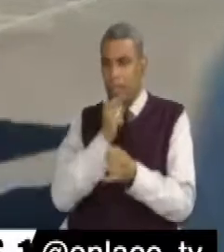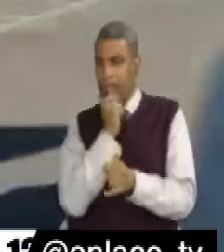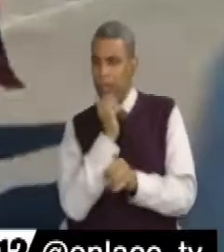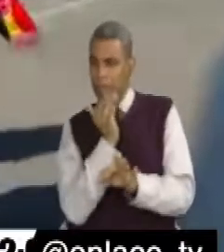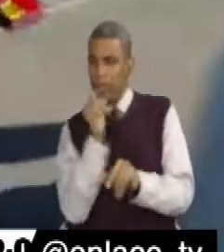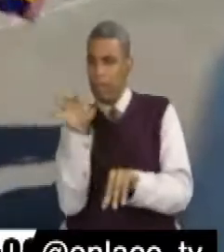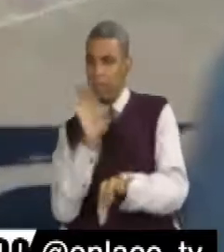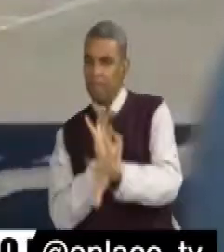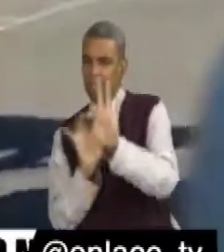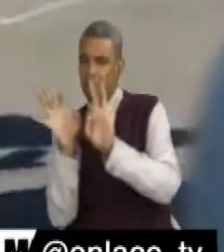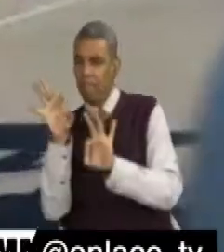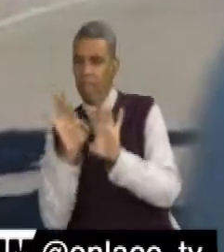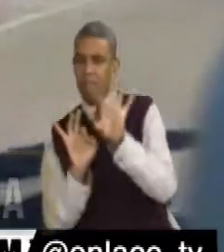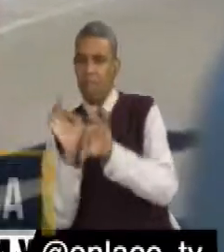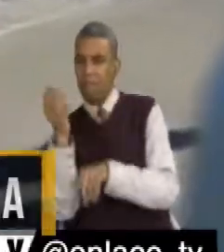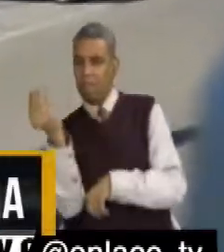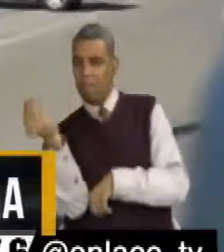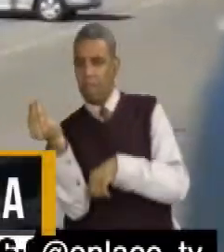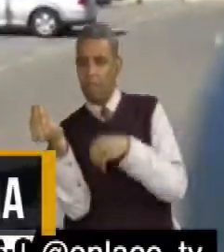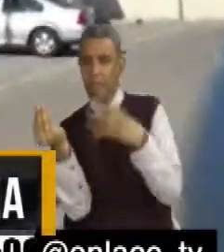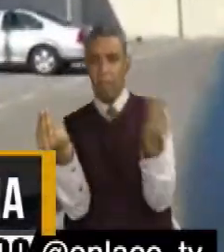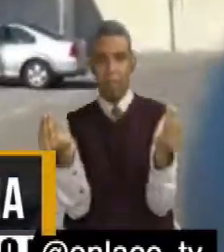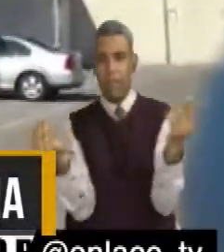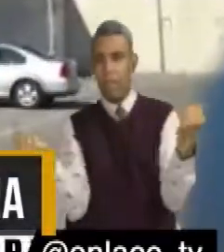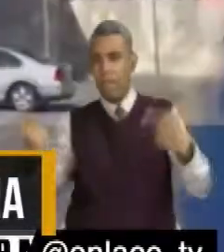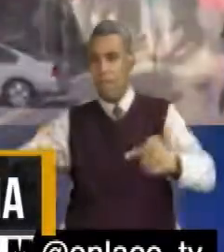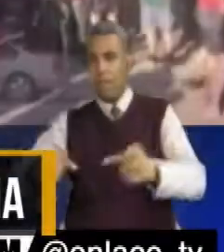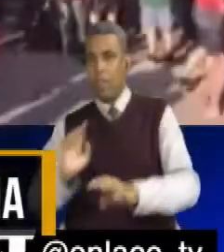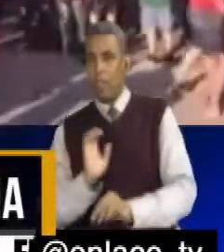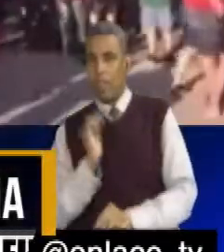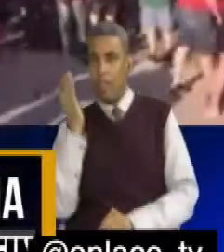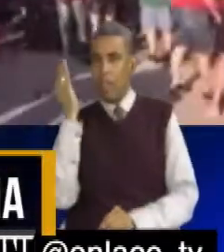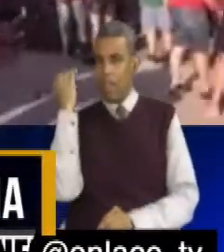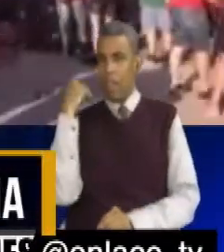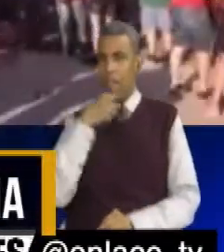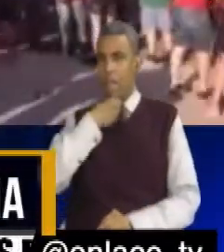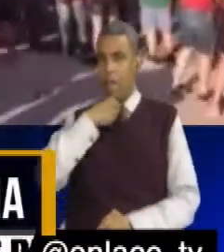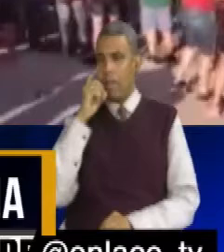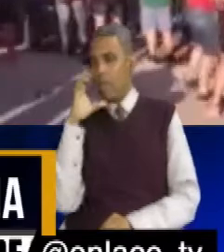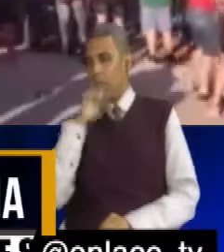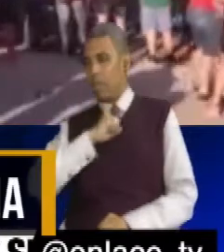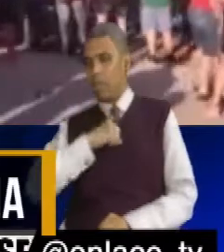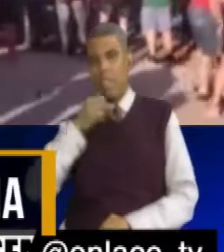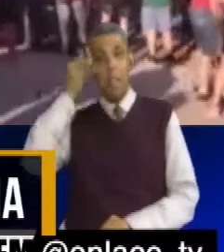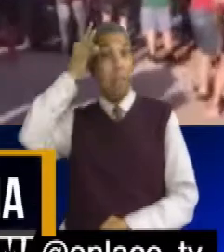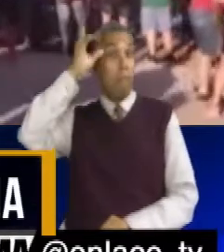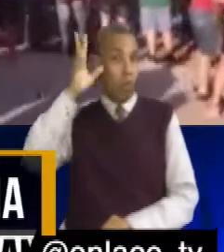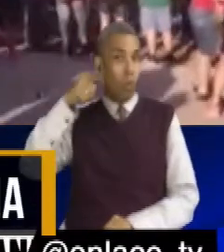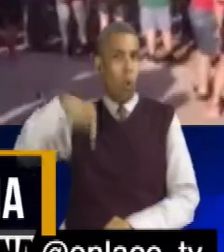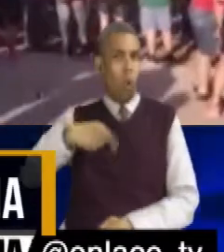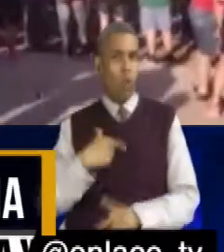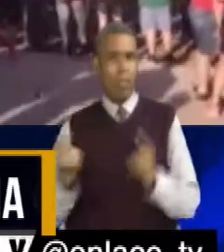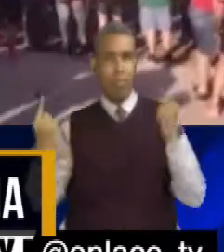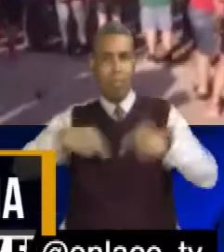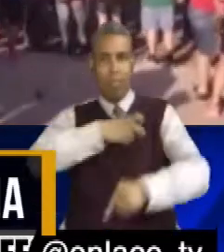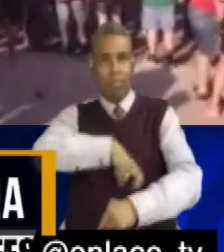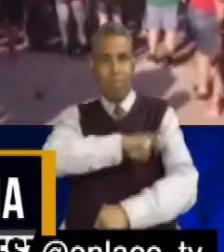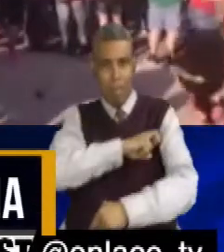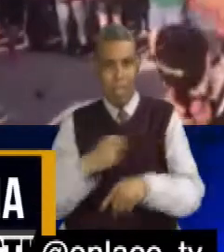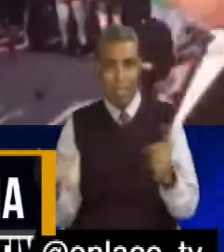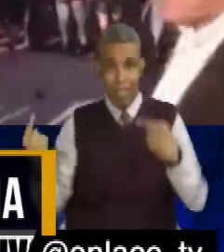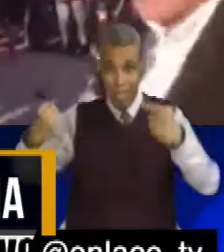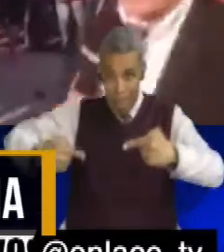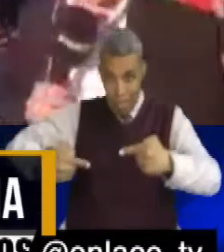que realizó en la tarde anterior en la cancha del Estadio Nueva Condomina, y esa fue la nómina que paró el profesor Pekerman y la